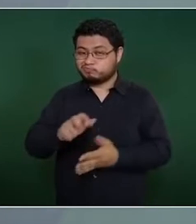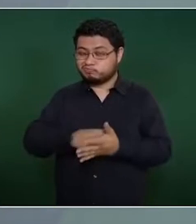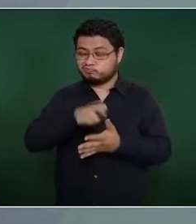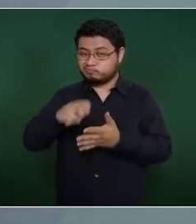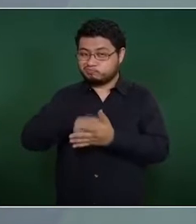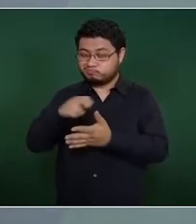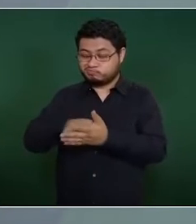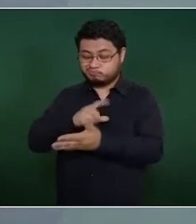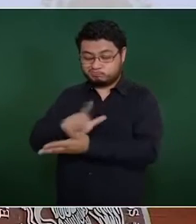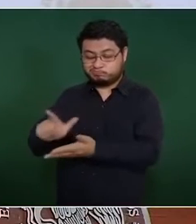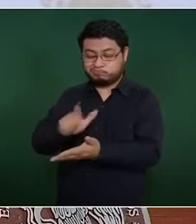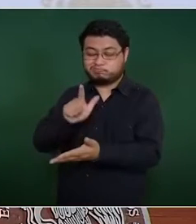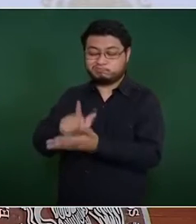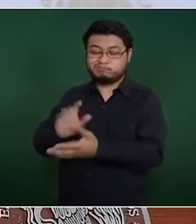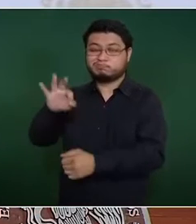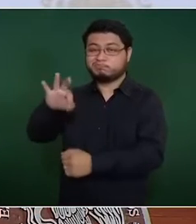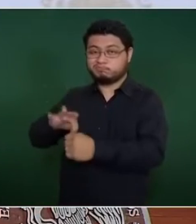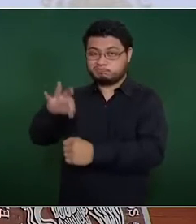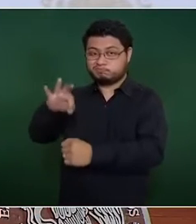electoral,